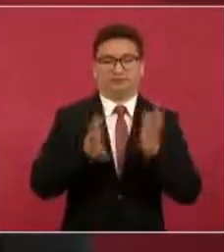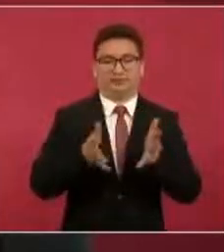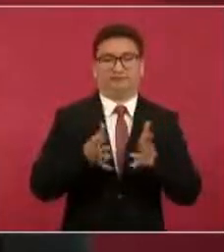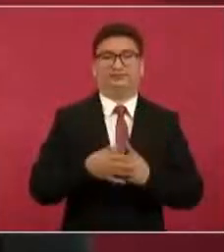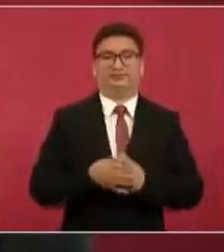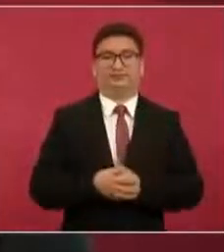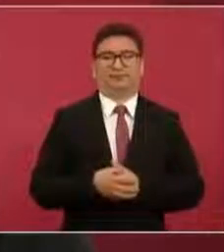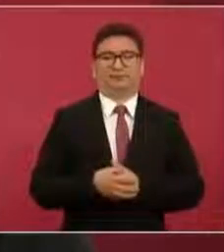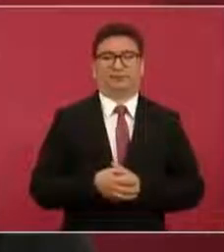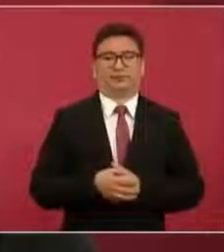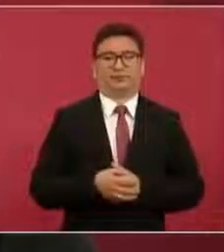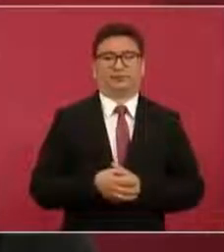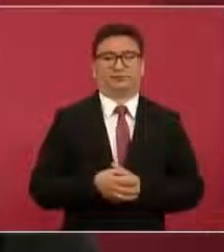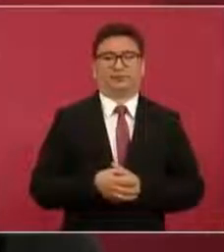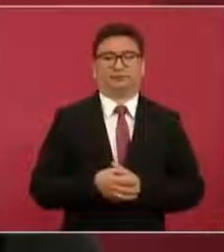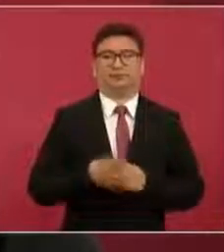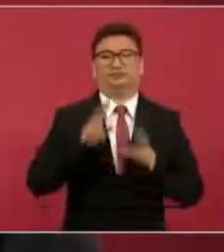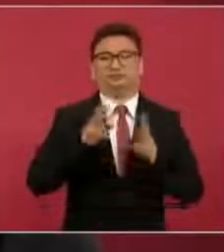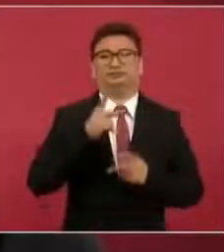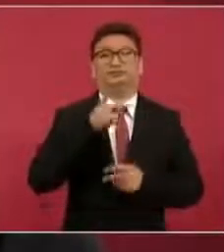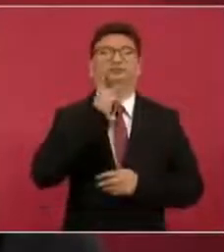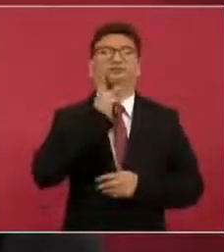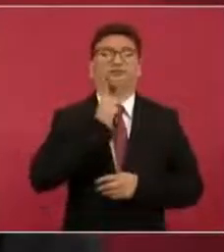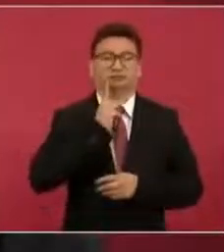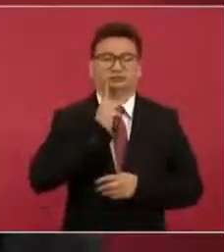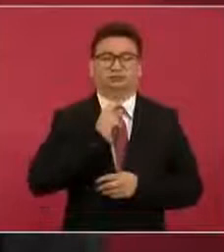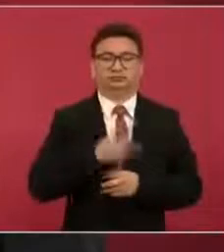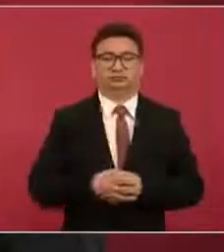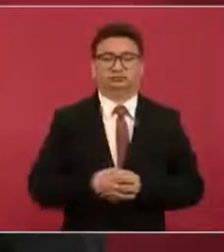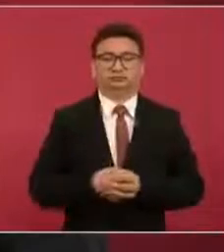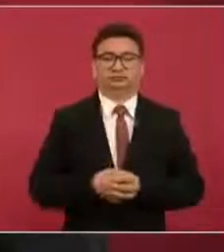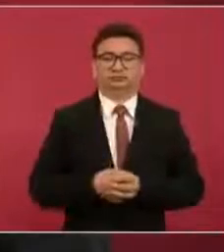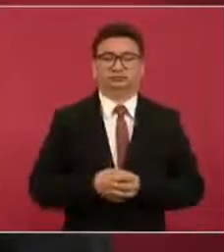de el petróleo crudo,